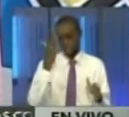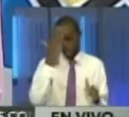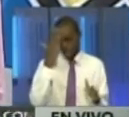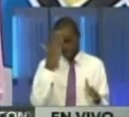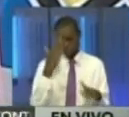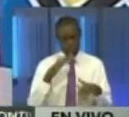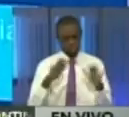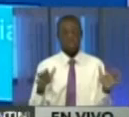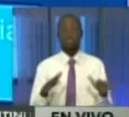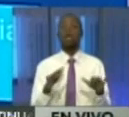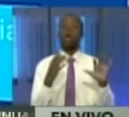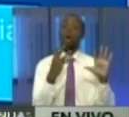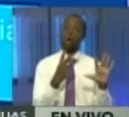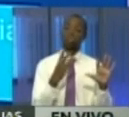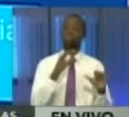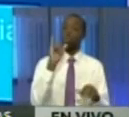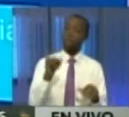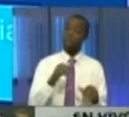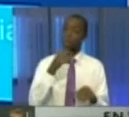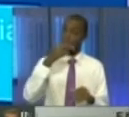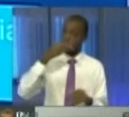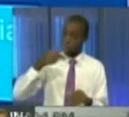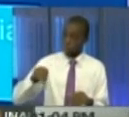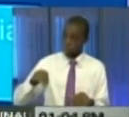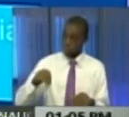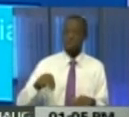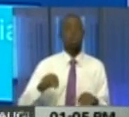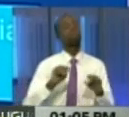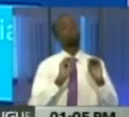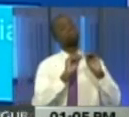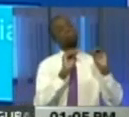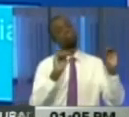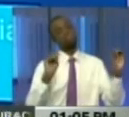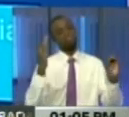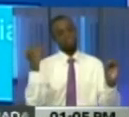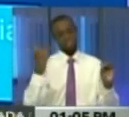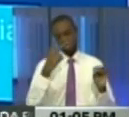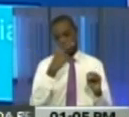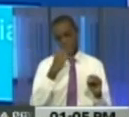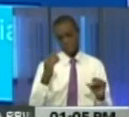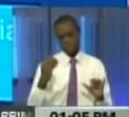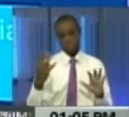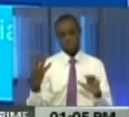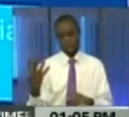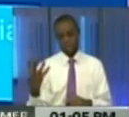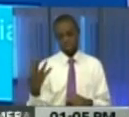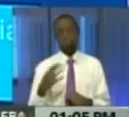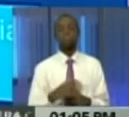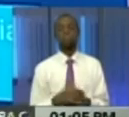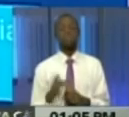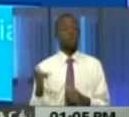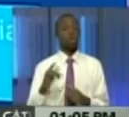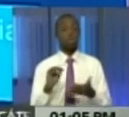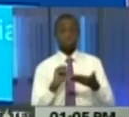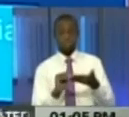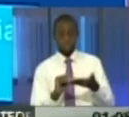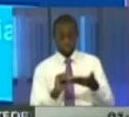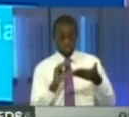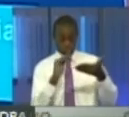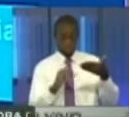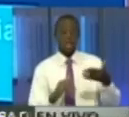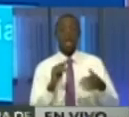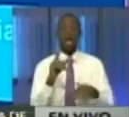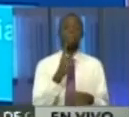8 de junio hicimos la convocatoria, el 8 de junio del año 2004, perdón, esos reparos se hicieron entre el